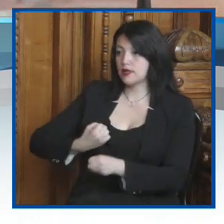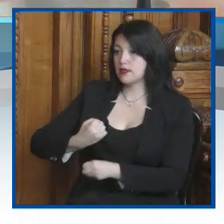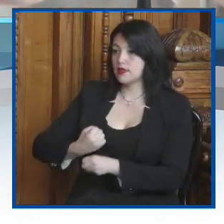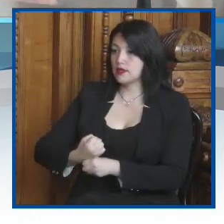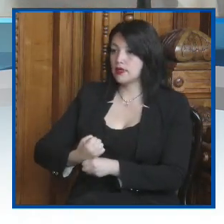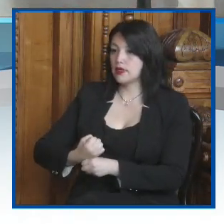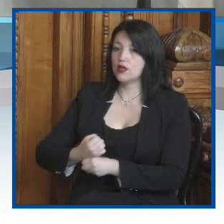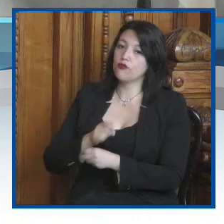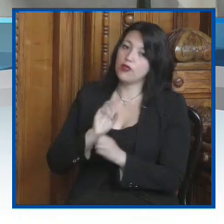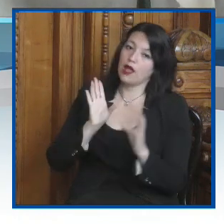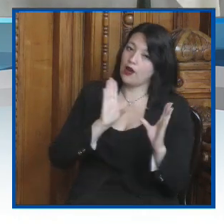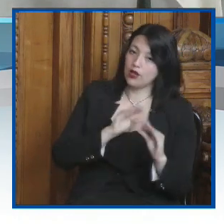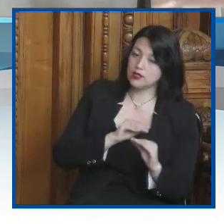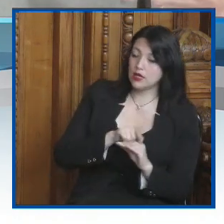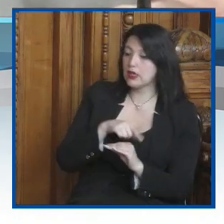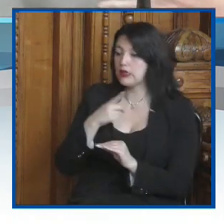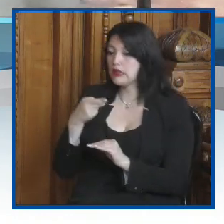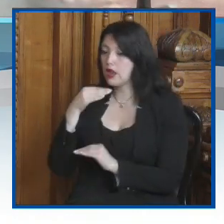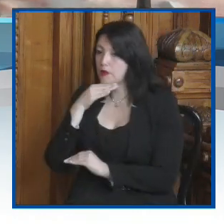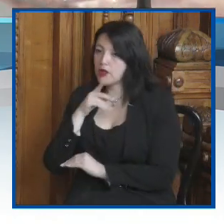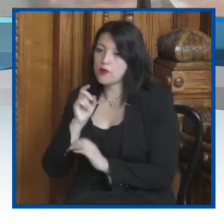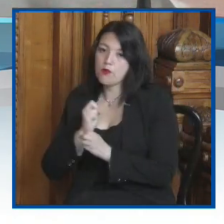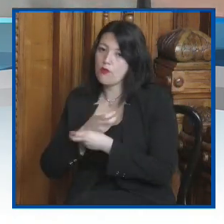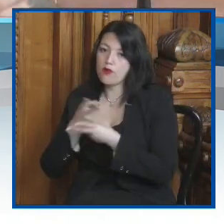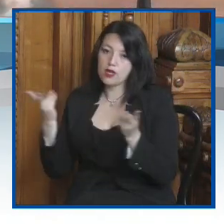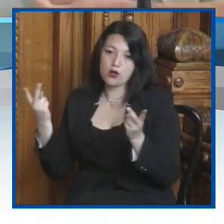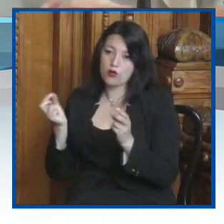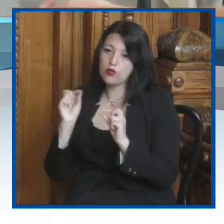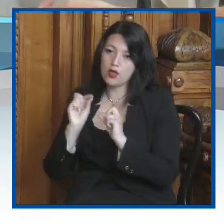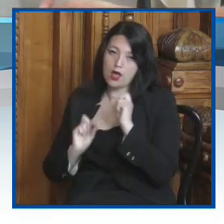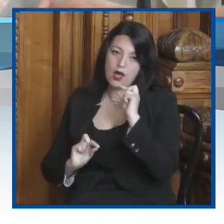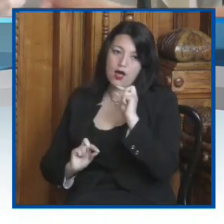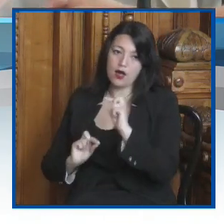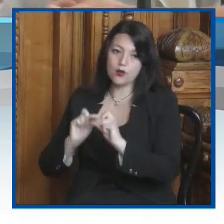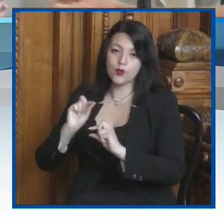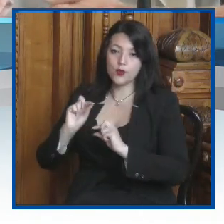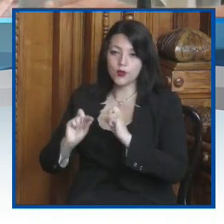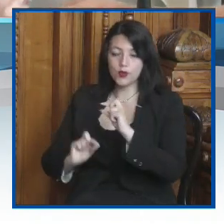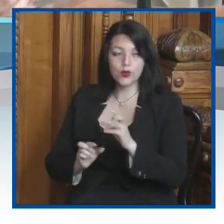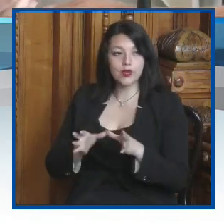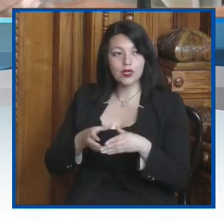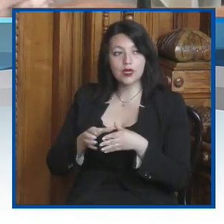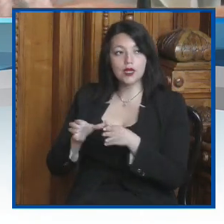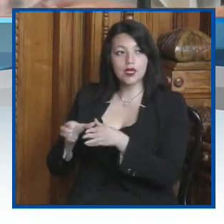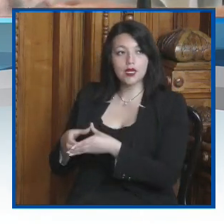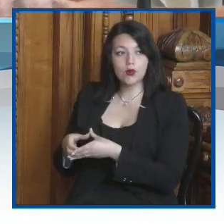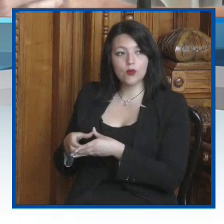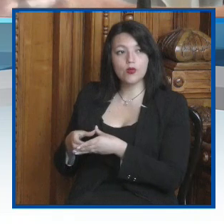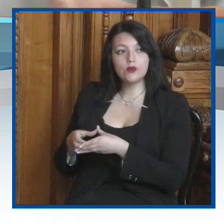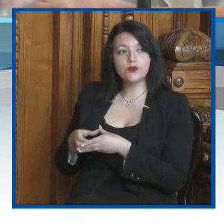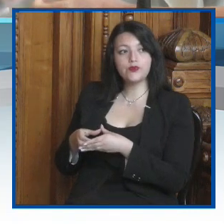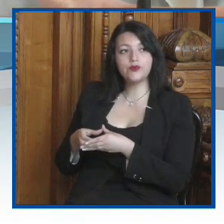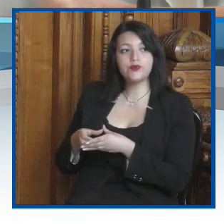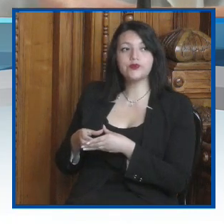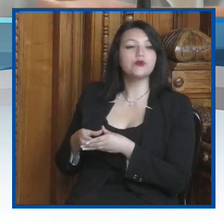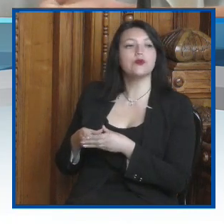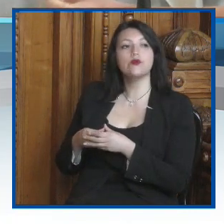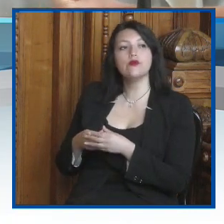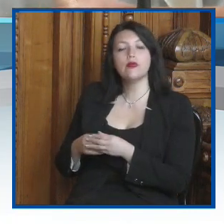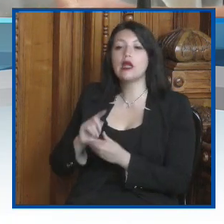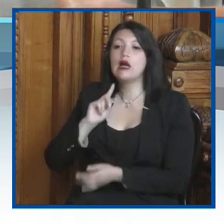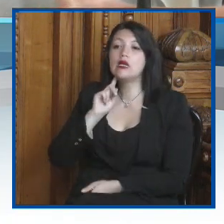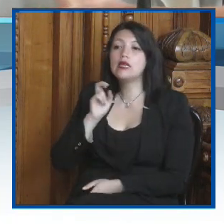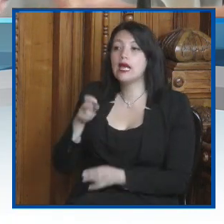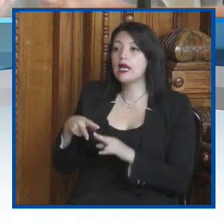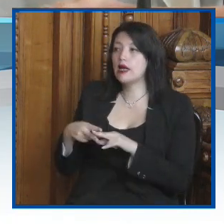de la noche a la mañana que dijimos, bueno, publiquemos todo esto. Fuimos haciendo un trabajo en el equipo de viendo qué